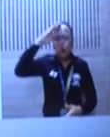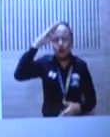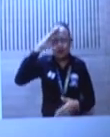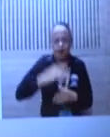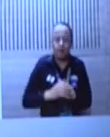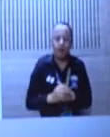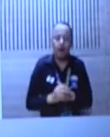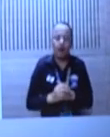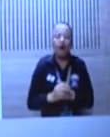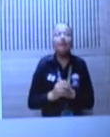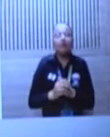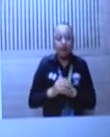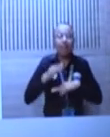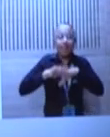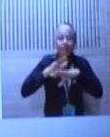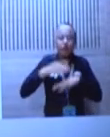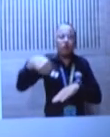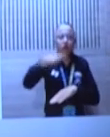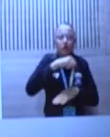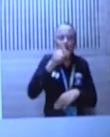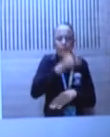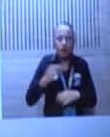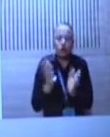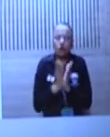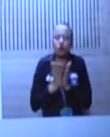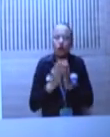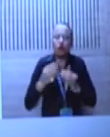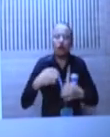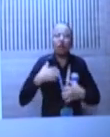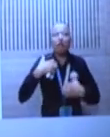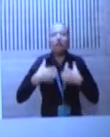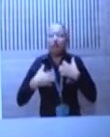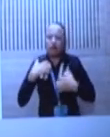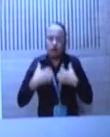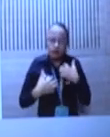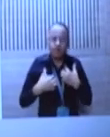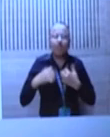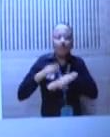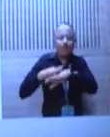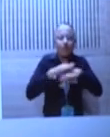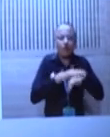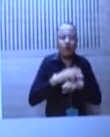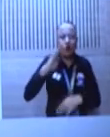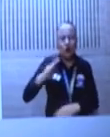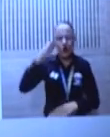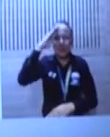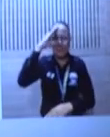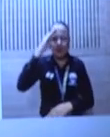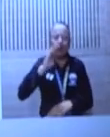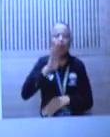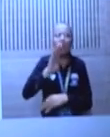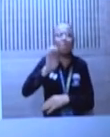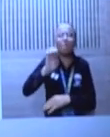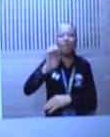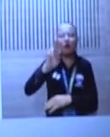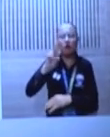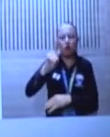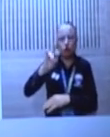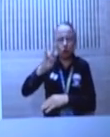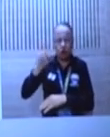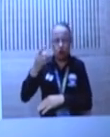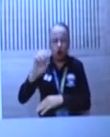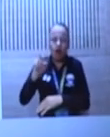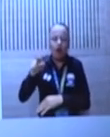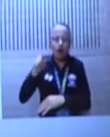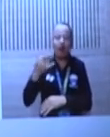personas que empiezan aquí y empiezan las angustias el Coronel Verdugo que lo sufrió aquí porque claro no hay presencia permanente Pero eso no es solo el cai es el